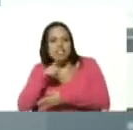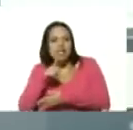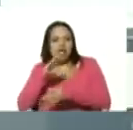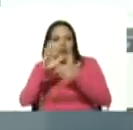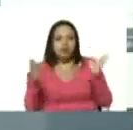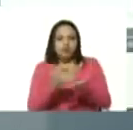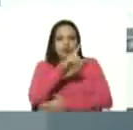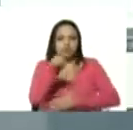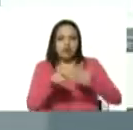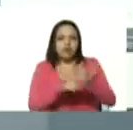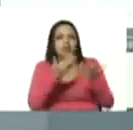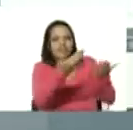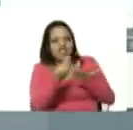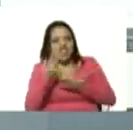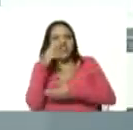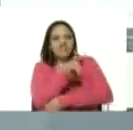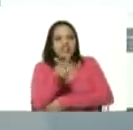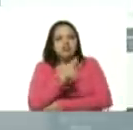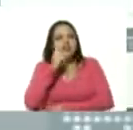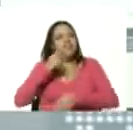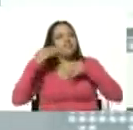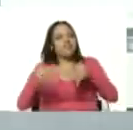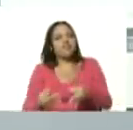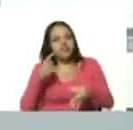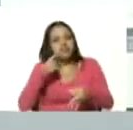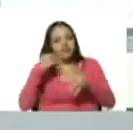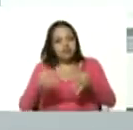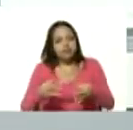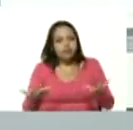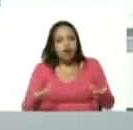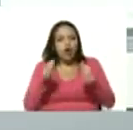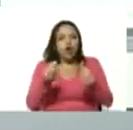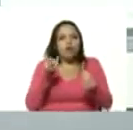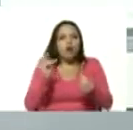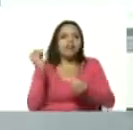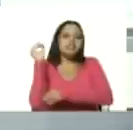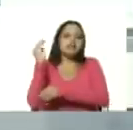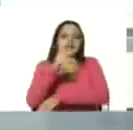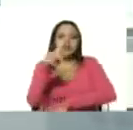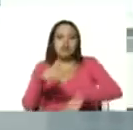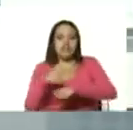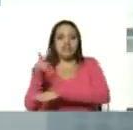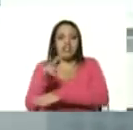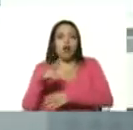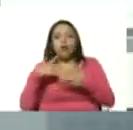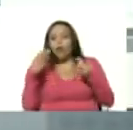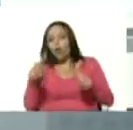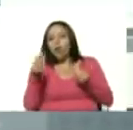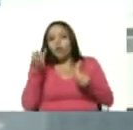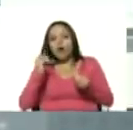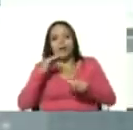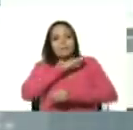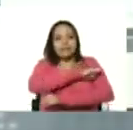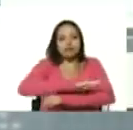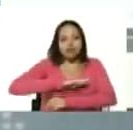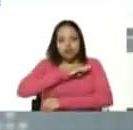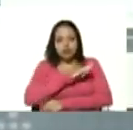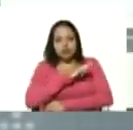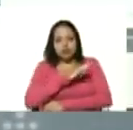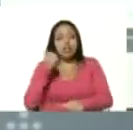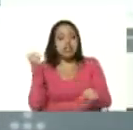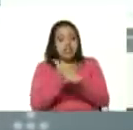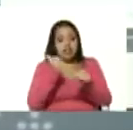que vean cuál es la realidad de Venezuela, cuál es el parlamento que funciona en Venezuela, cuál es la misión que ha